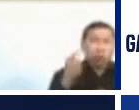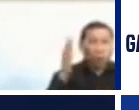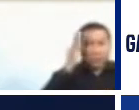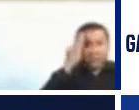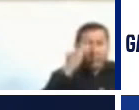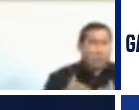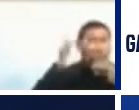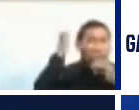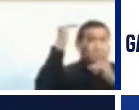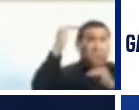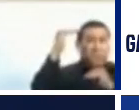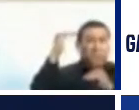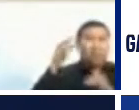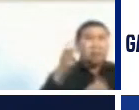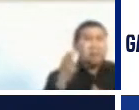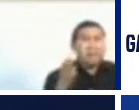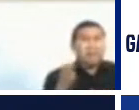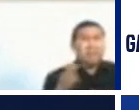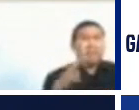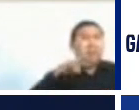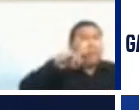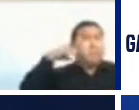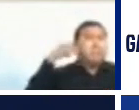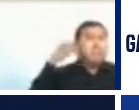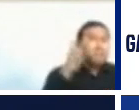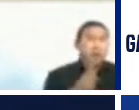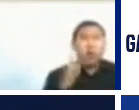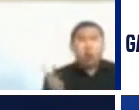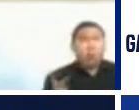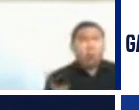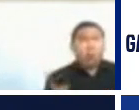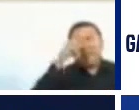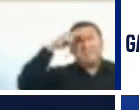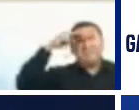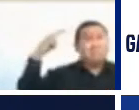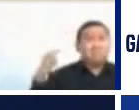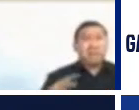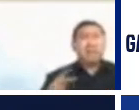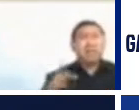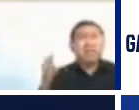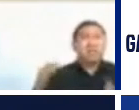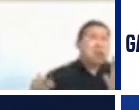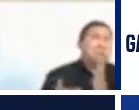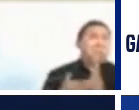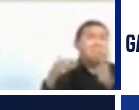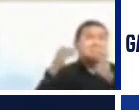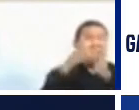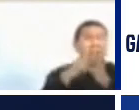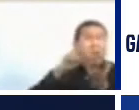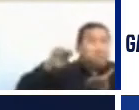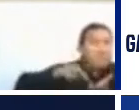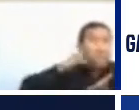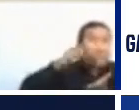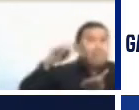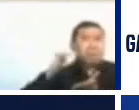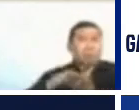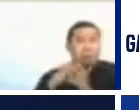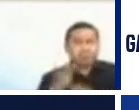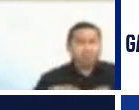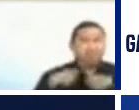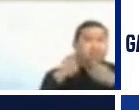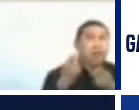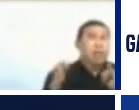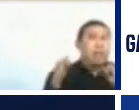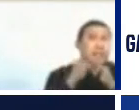mandato va porque es la voluntad del pueblo de México y de los millones de firmas que se